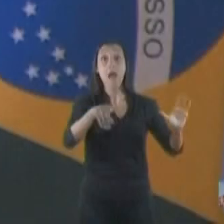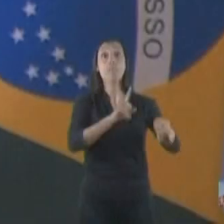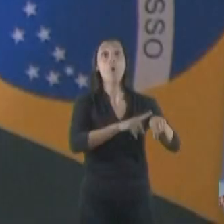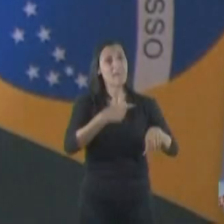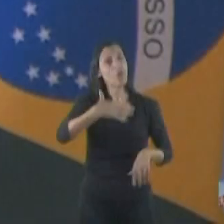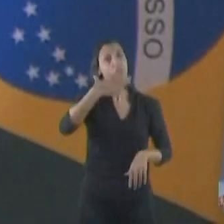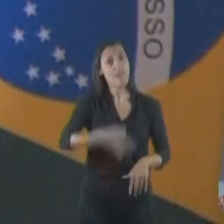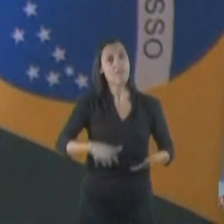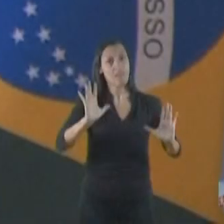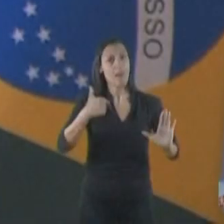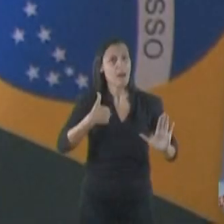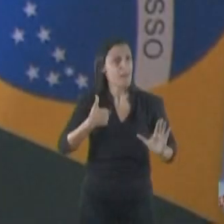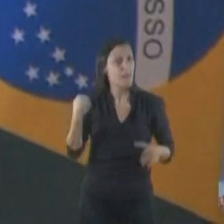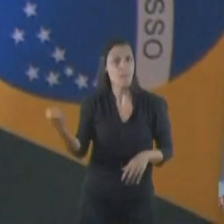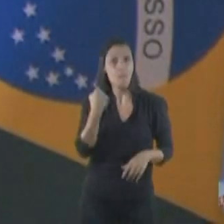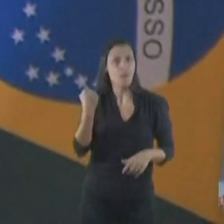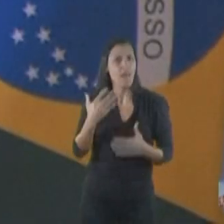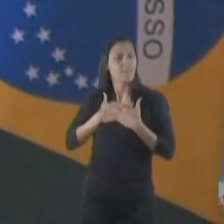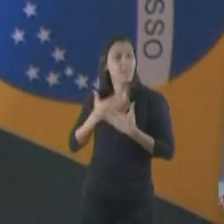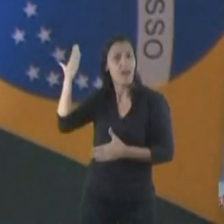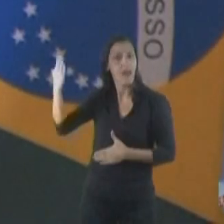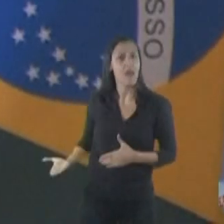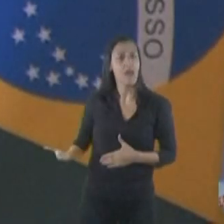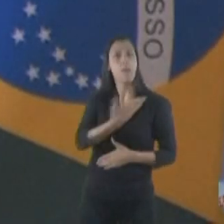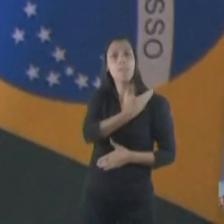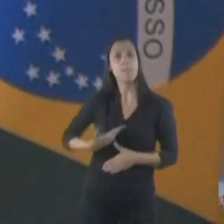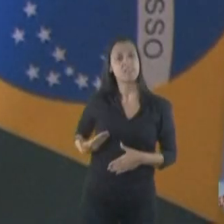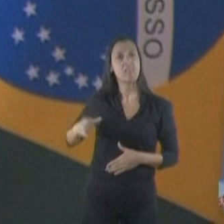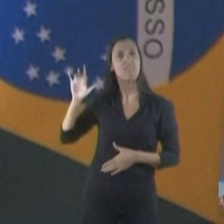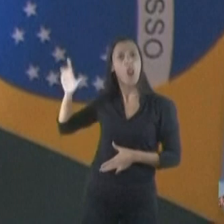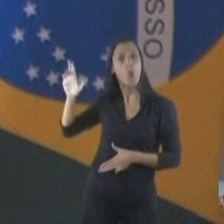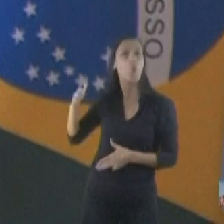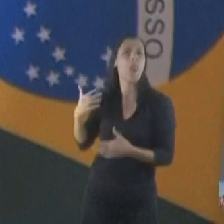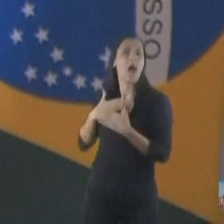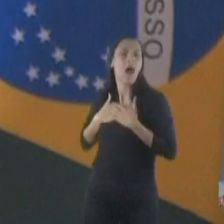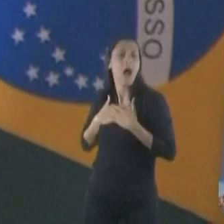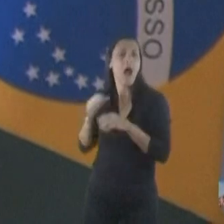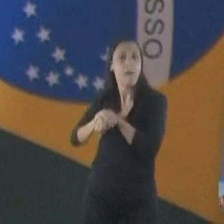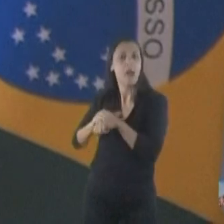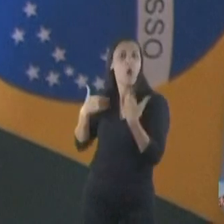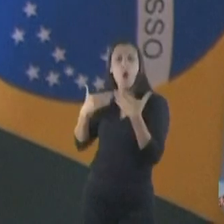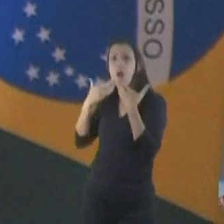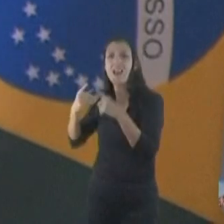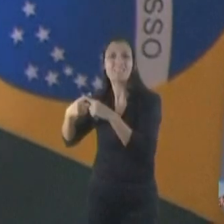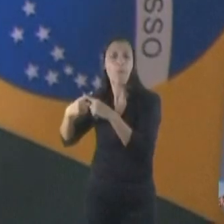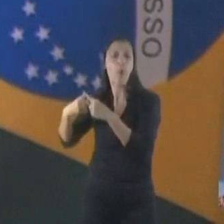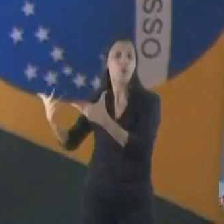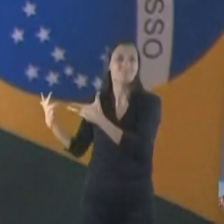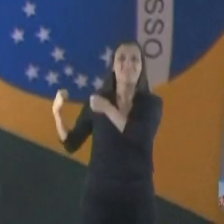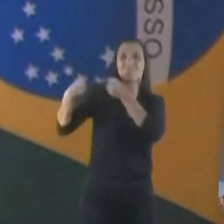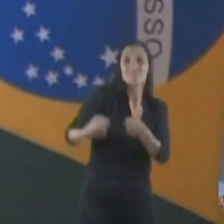De verdad, valoro mucho, querido Lula, querido amigo, los esfuerzos que Brasil hace por